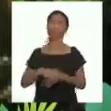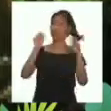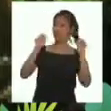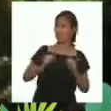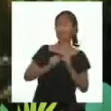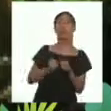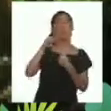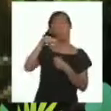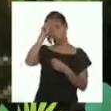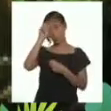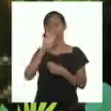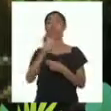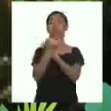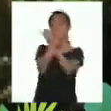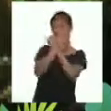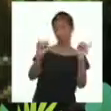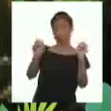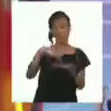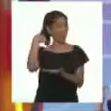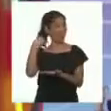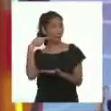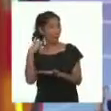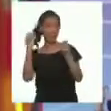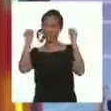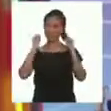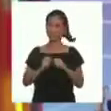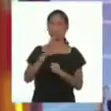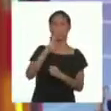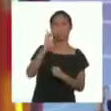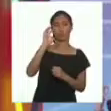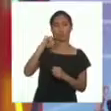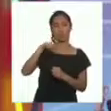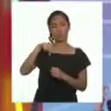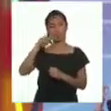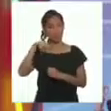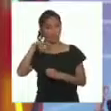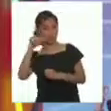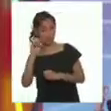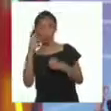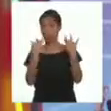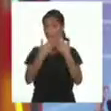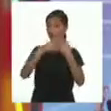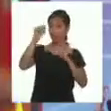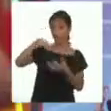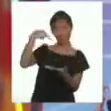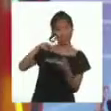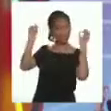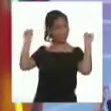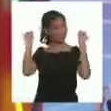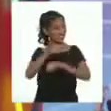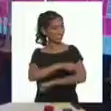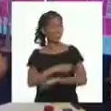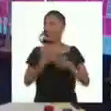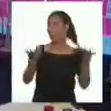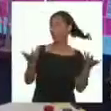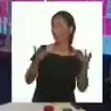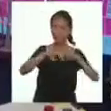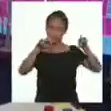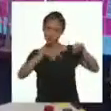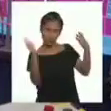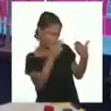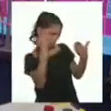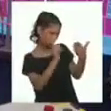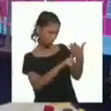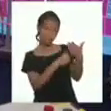de la independencia de nuestro país! Entonces, el bicentenario tiene que ver con esta celebración. ¡Claro! Ahora que